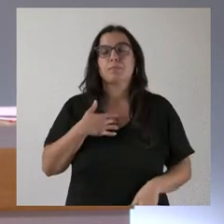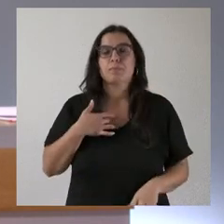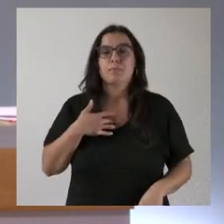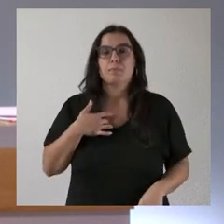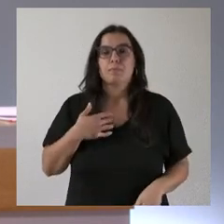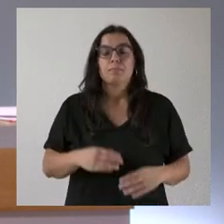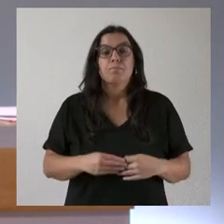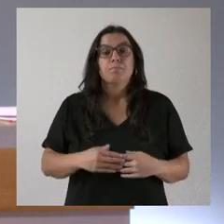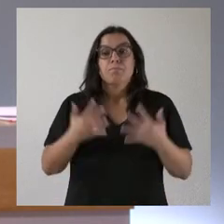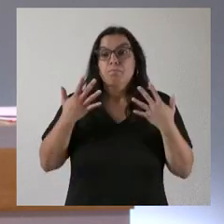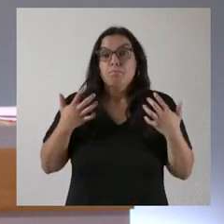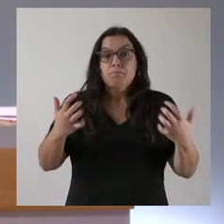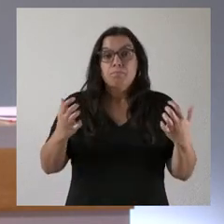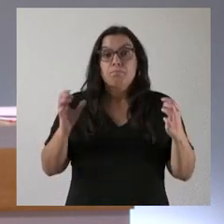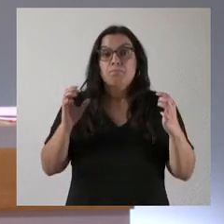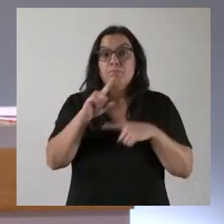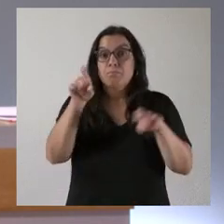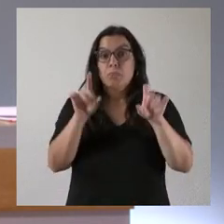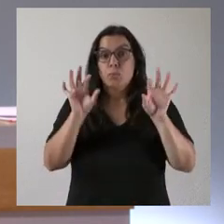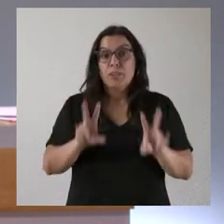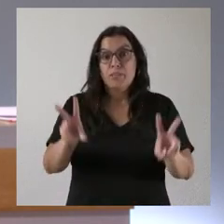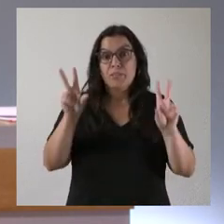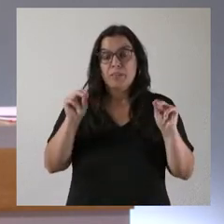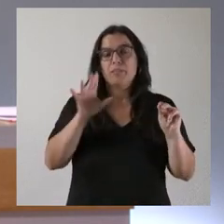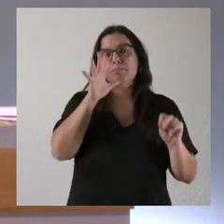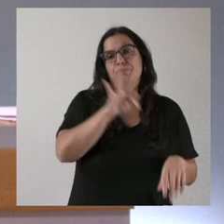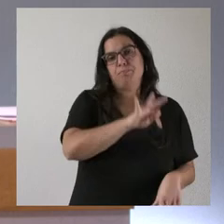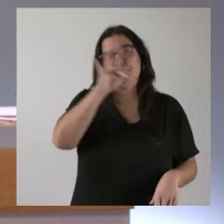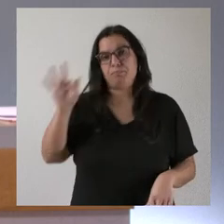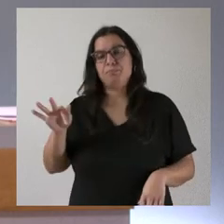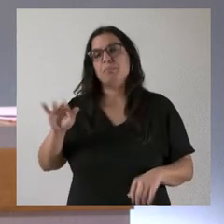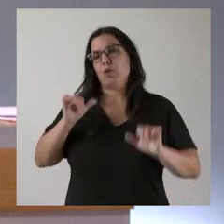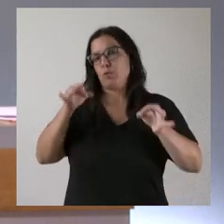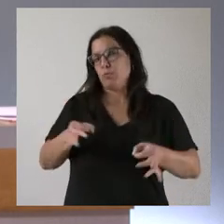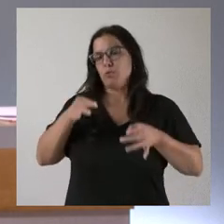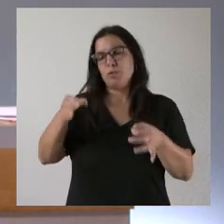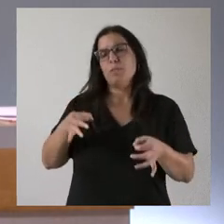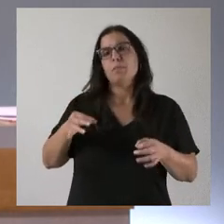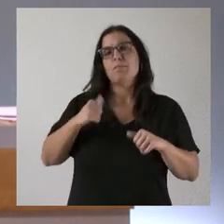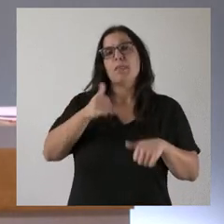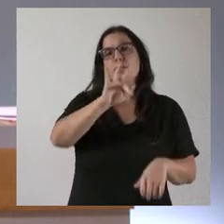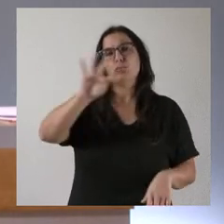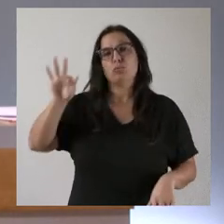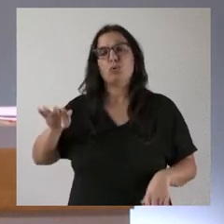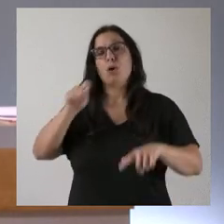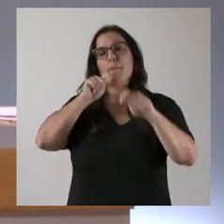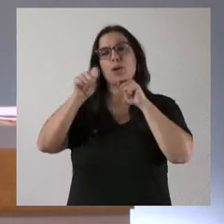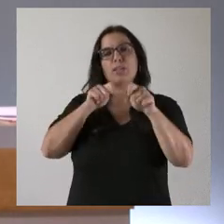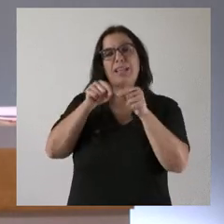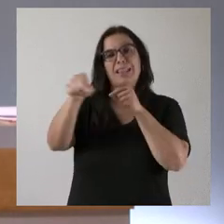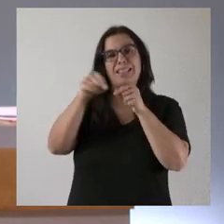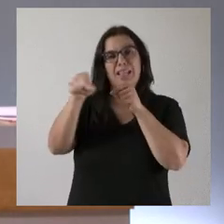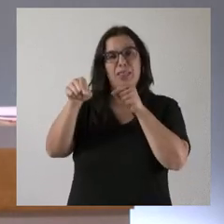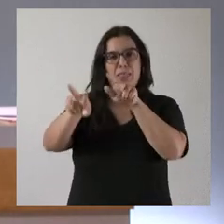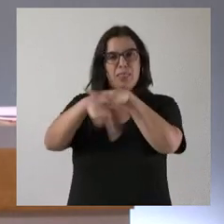si no tenemos más preguntas en la sala vamos a proceder como siempre a abrir un turno con los periodistas que nos siguen de forma